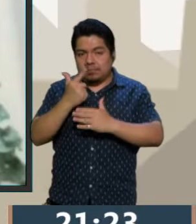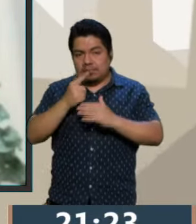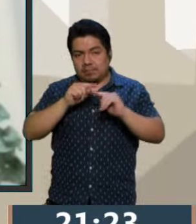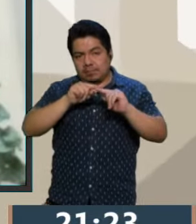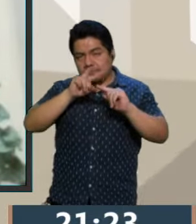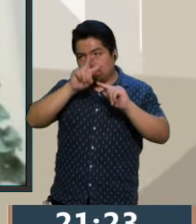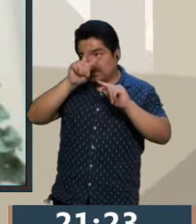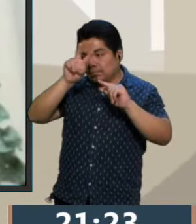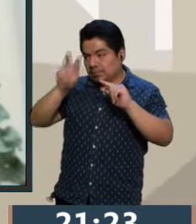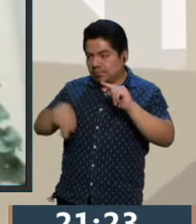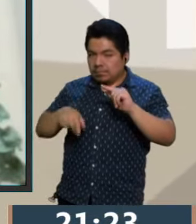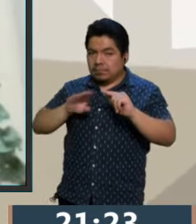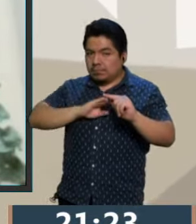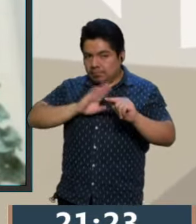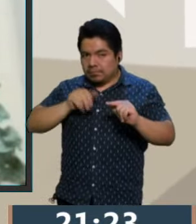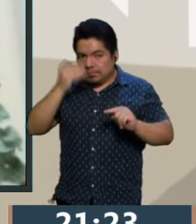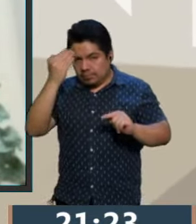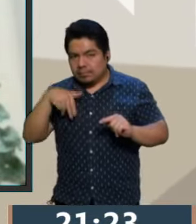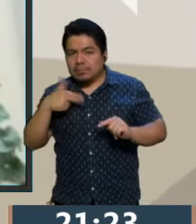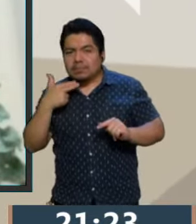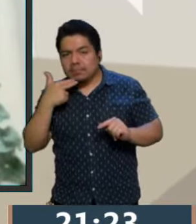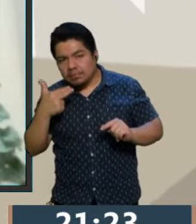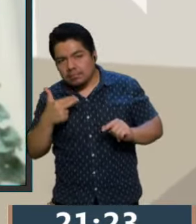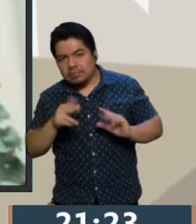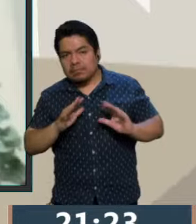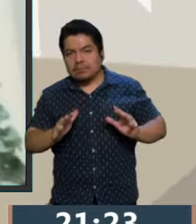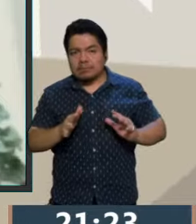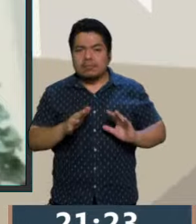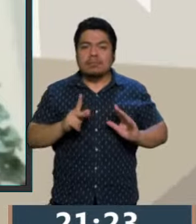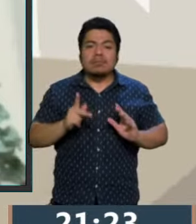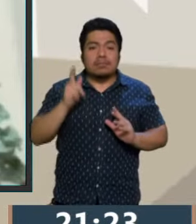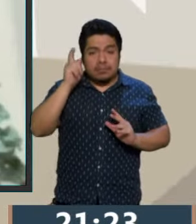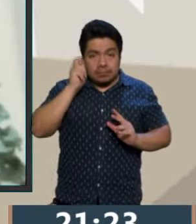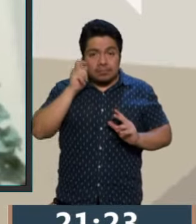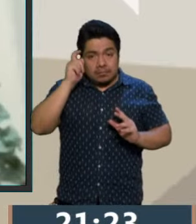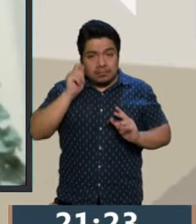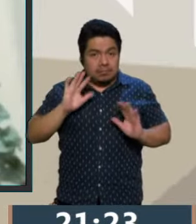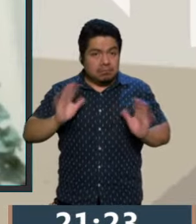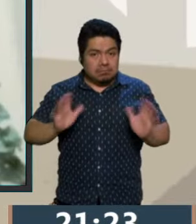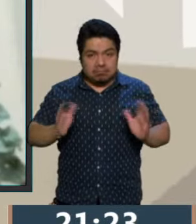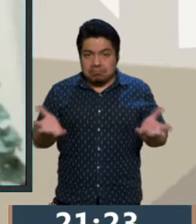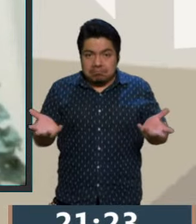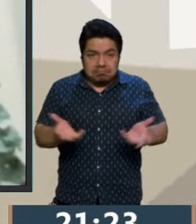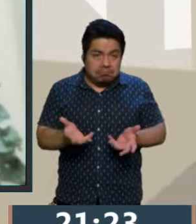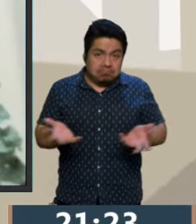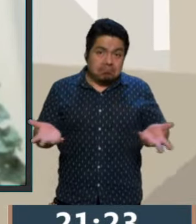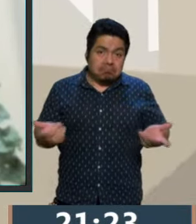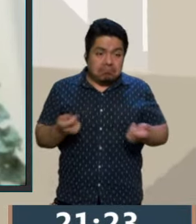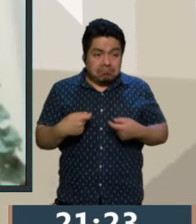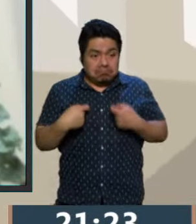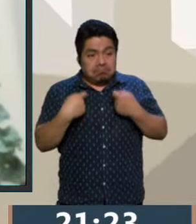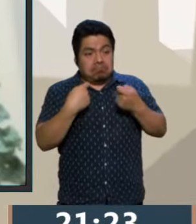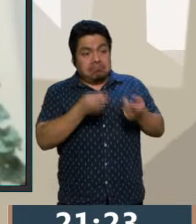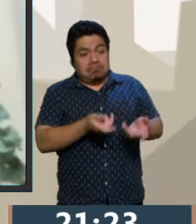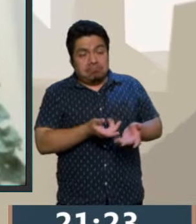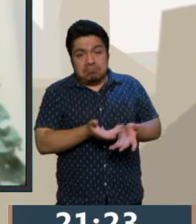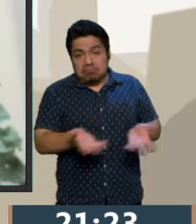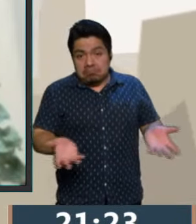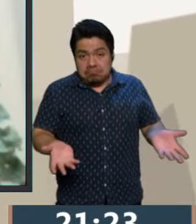vida. Cuando ya se determina esto, ya estaba la pensión, digamos, entregada, o sea, porque esto